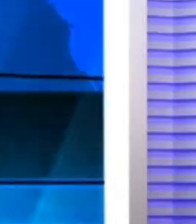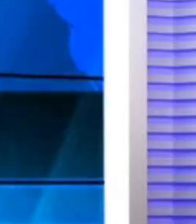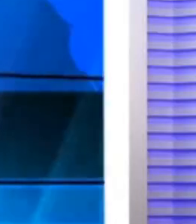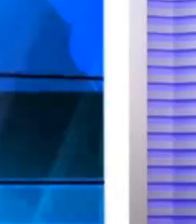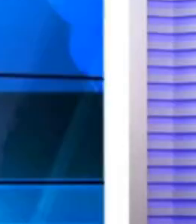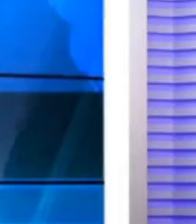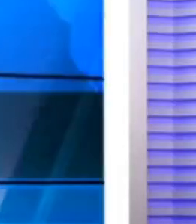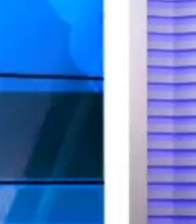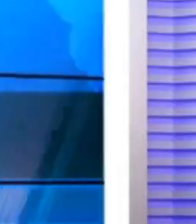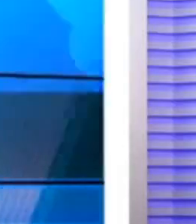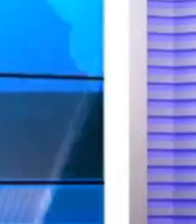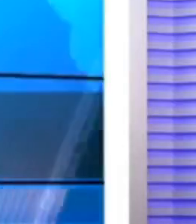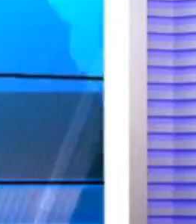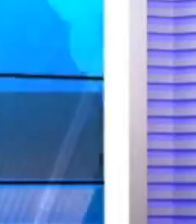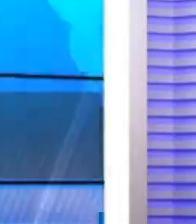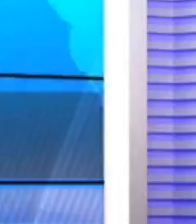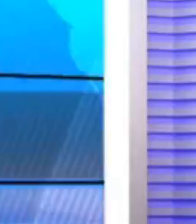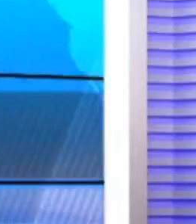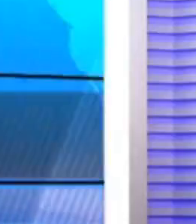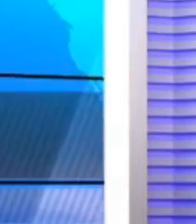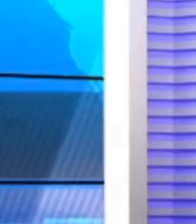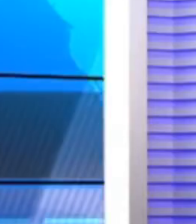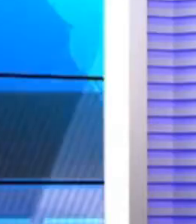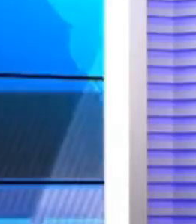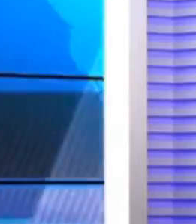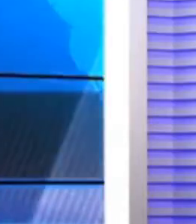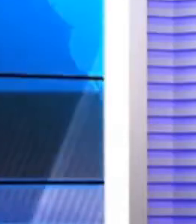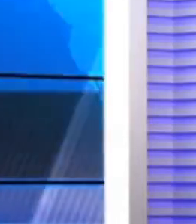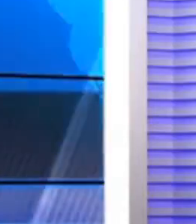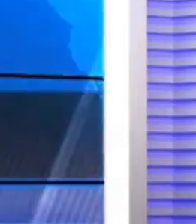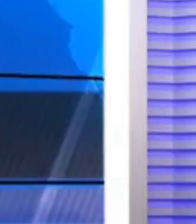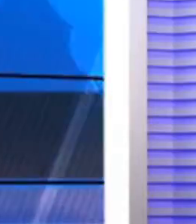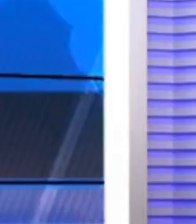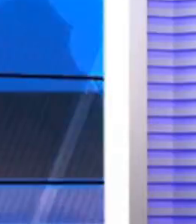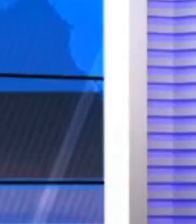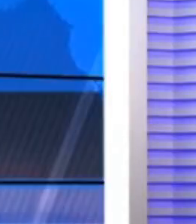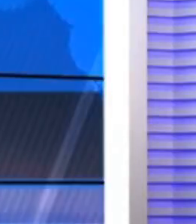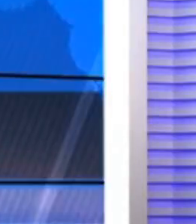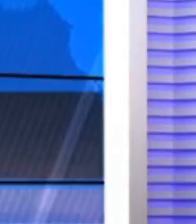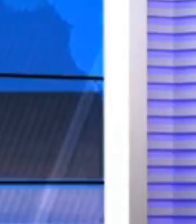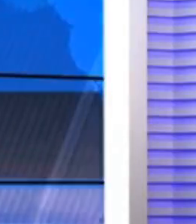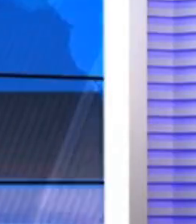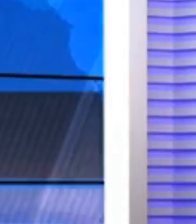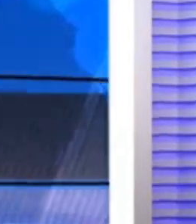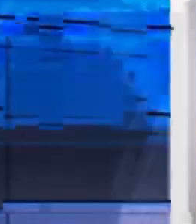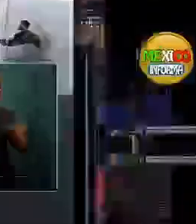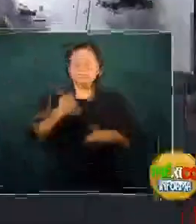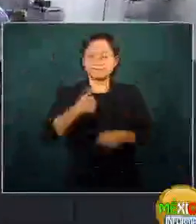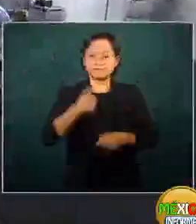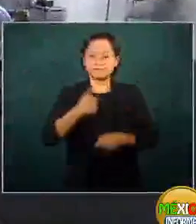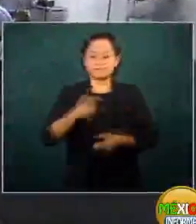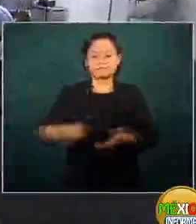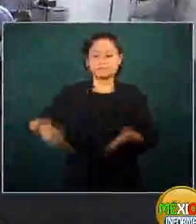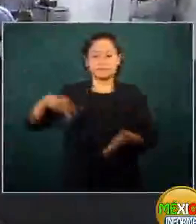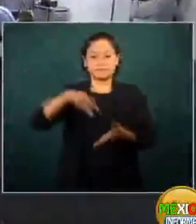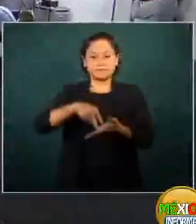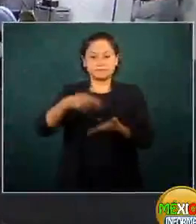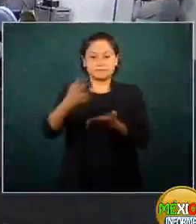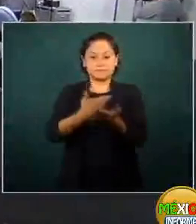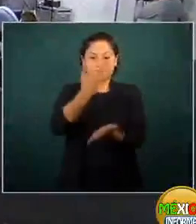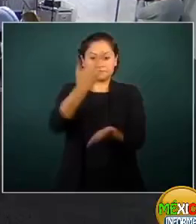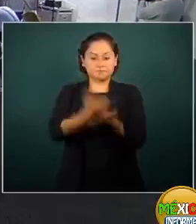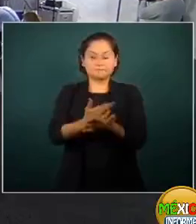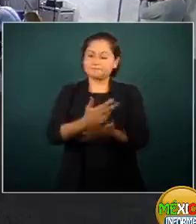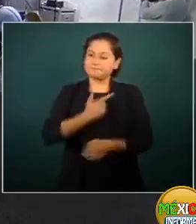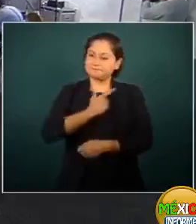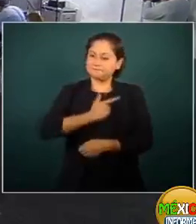preocupado a este gobernador y vamos a la pantalla 2 para que veas lo que sucedió en reynosa acabamos de